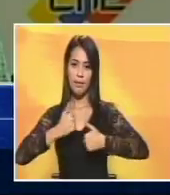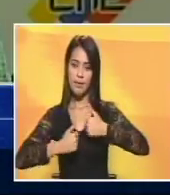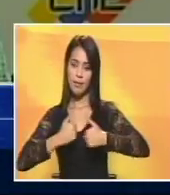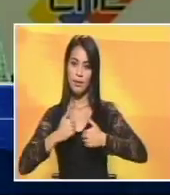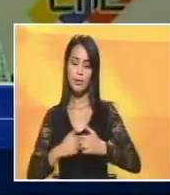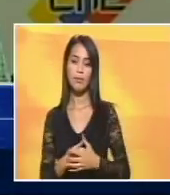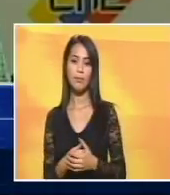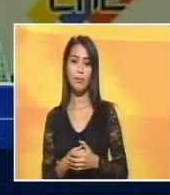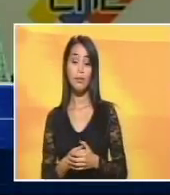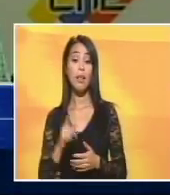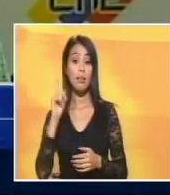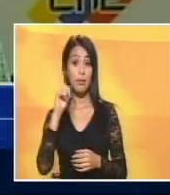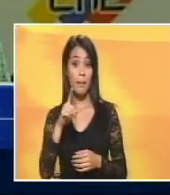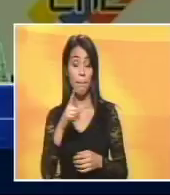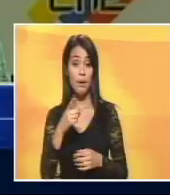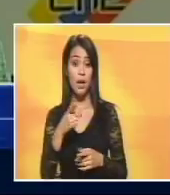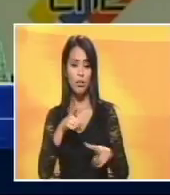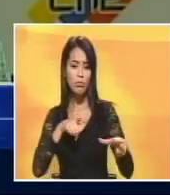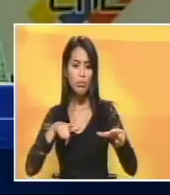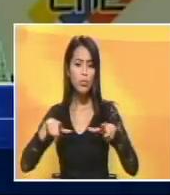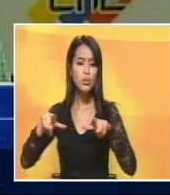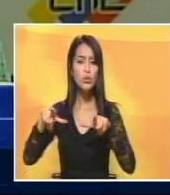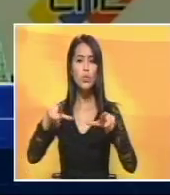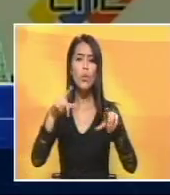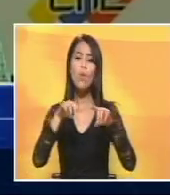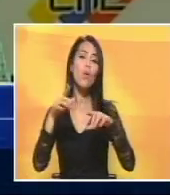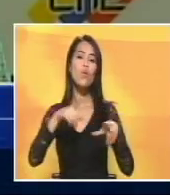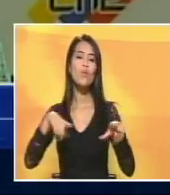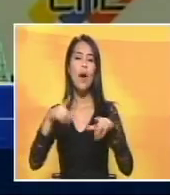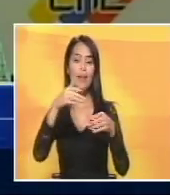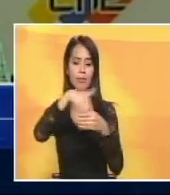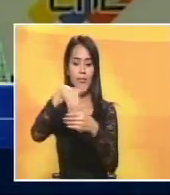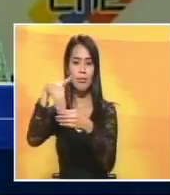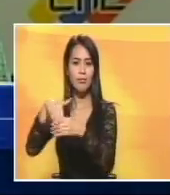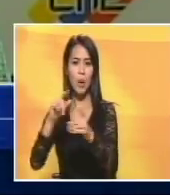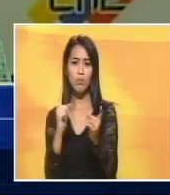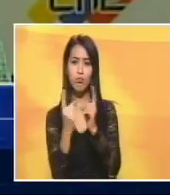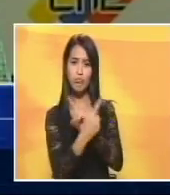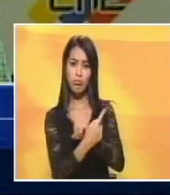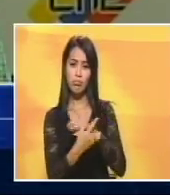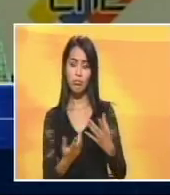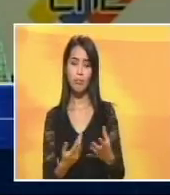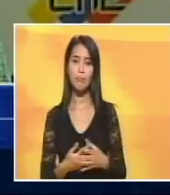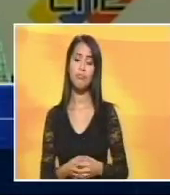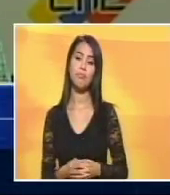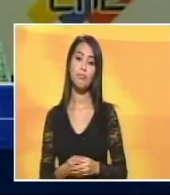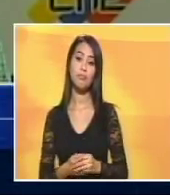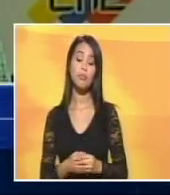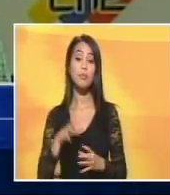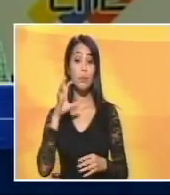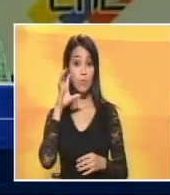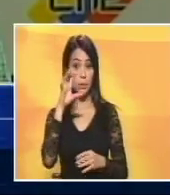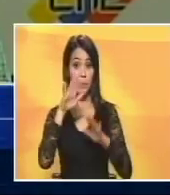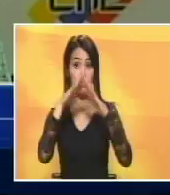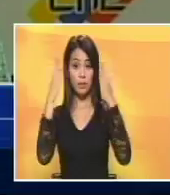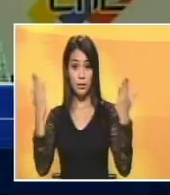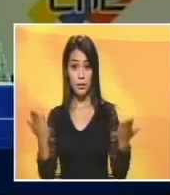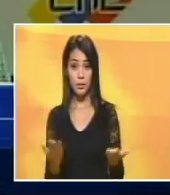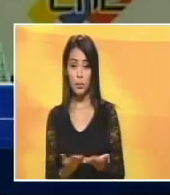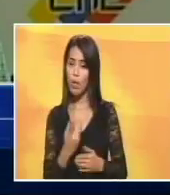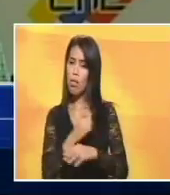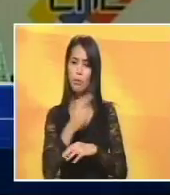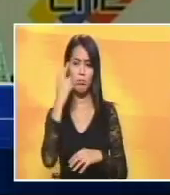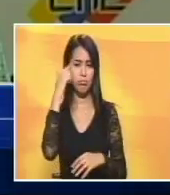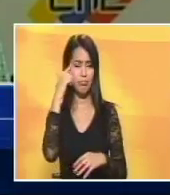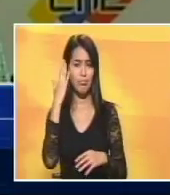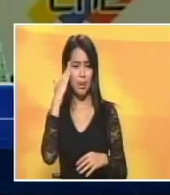candidatas, así como la reubicación de centros de votación. El país y el mundo deben saber